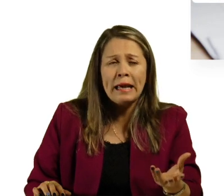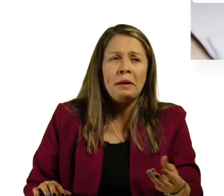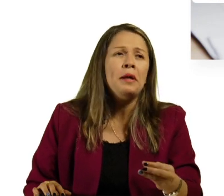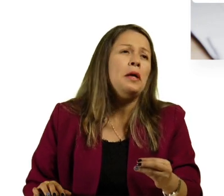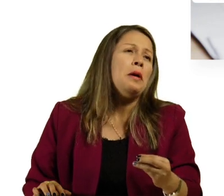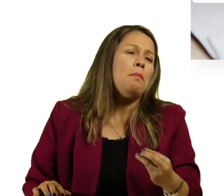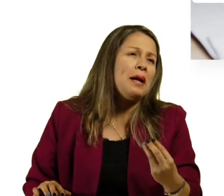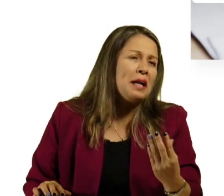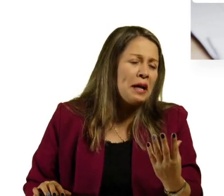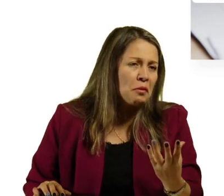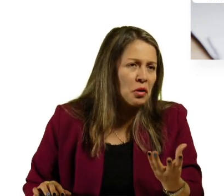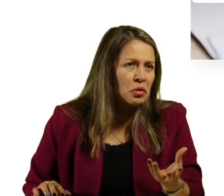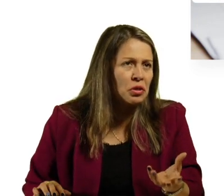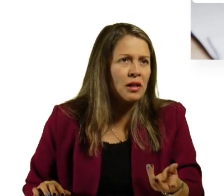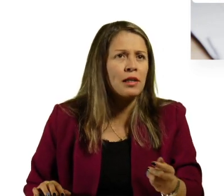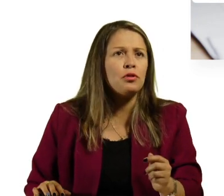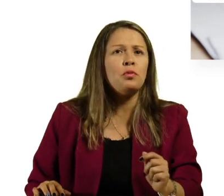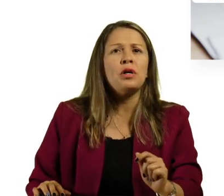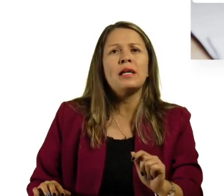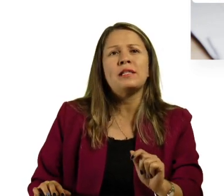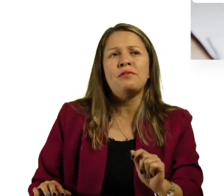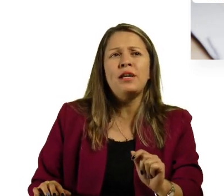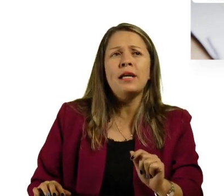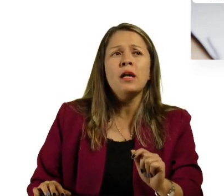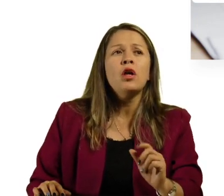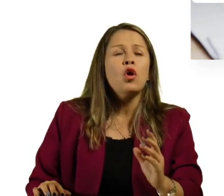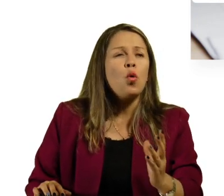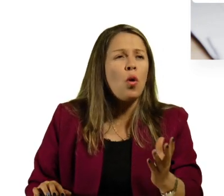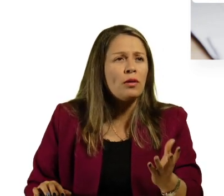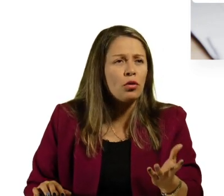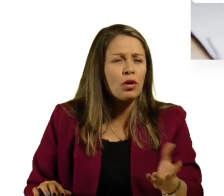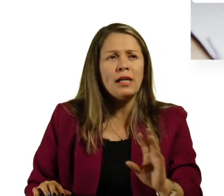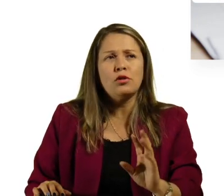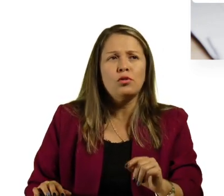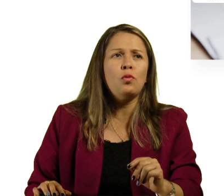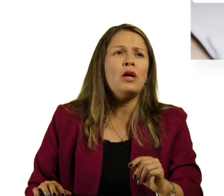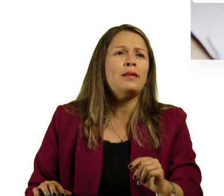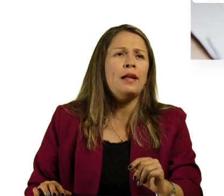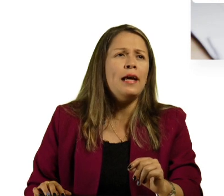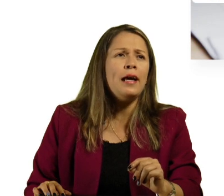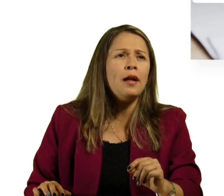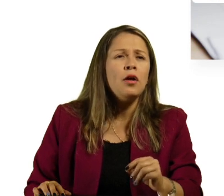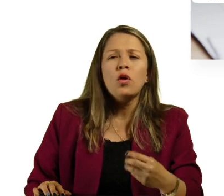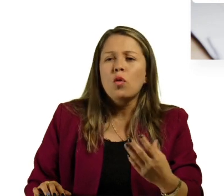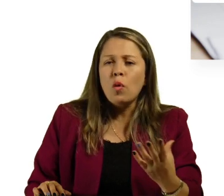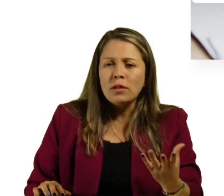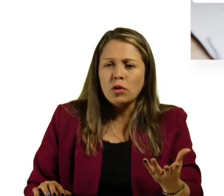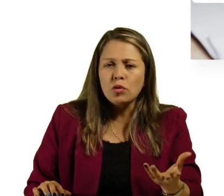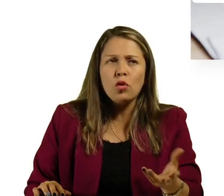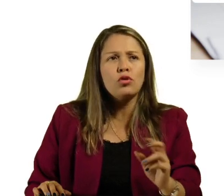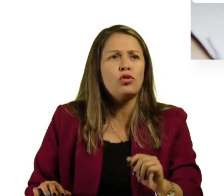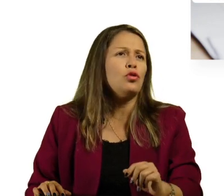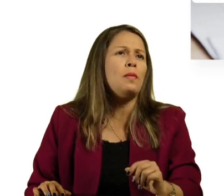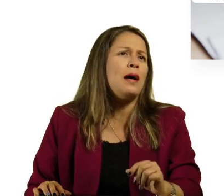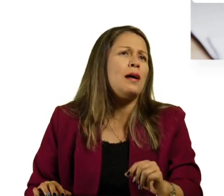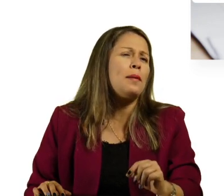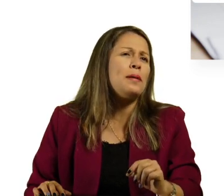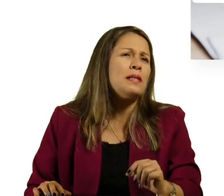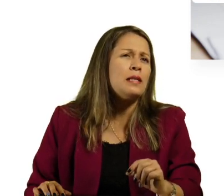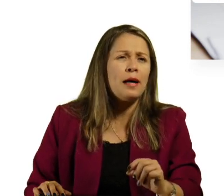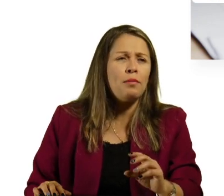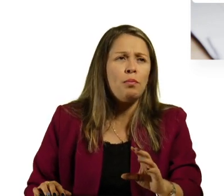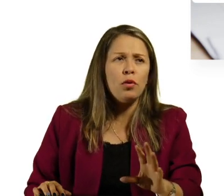¿Planear qué? Planear cuántos ingresos voy a recibir, cuántos gastos voy a tener, cuántos costos va